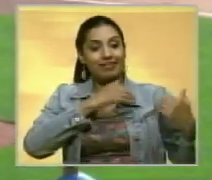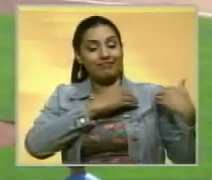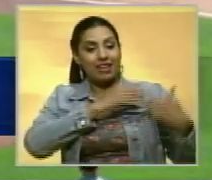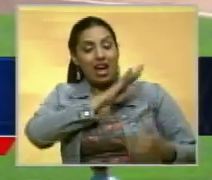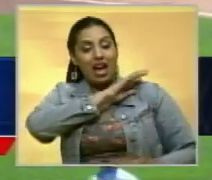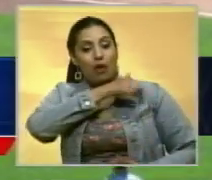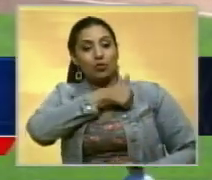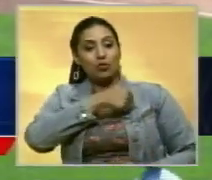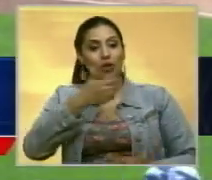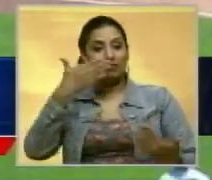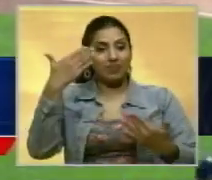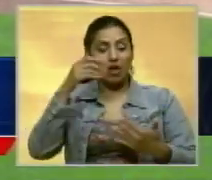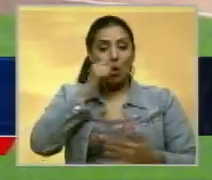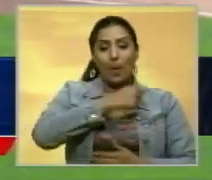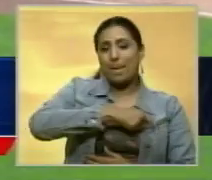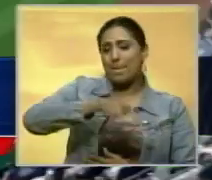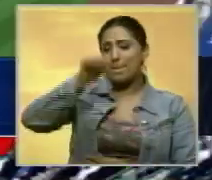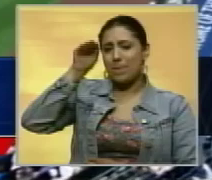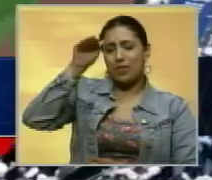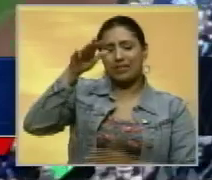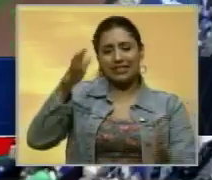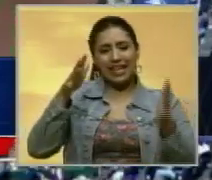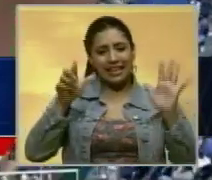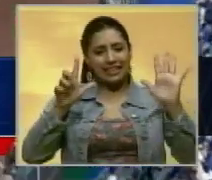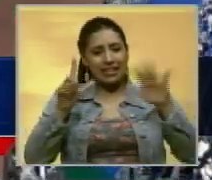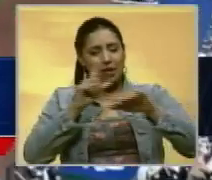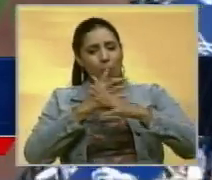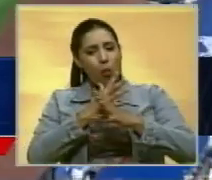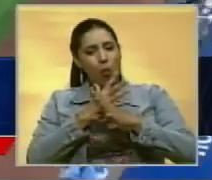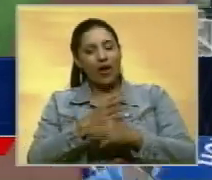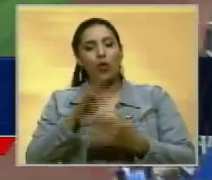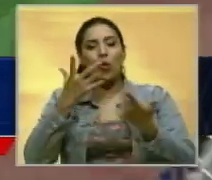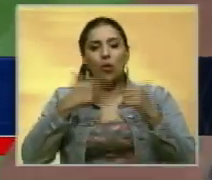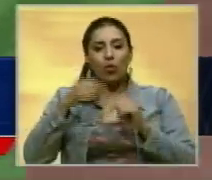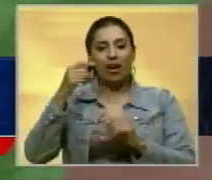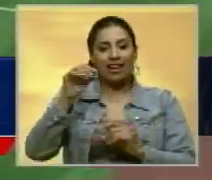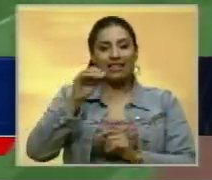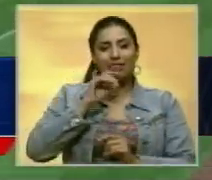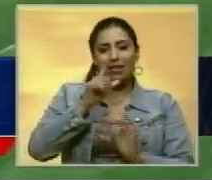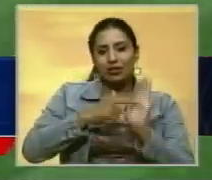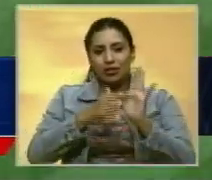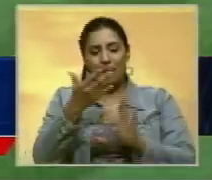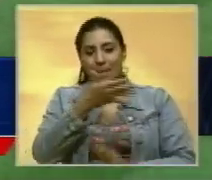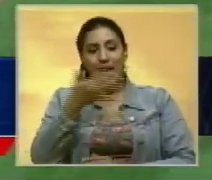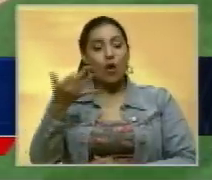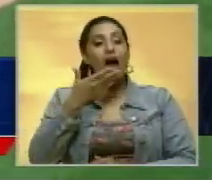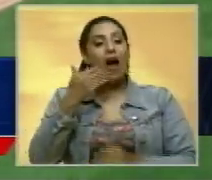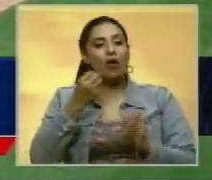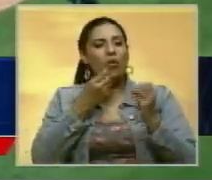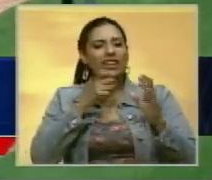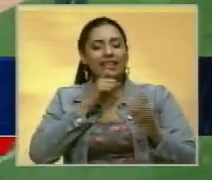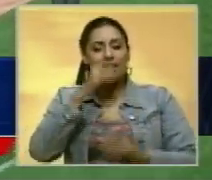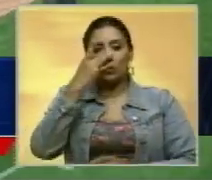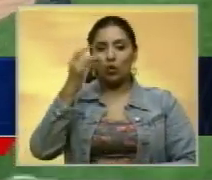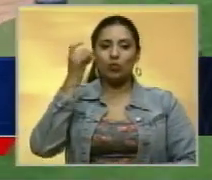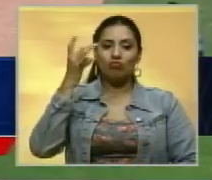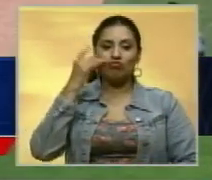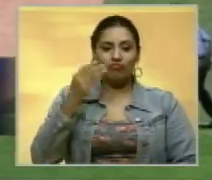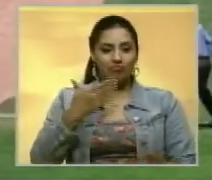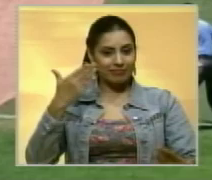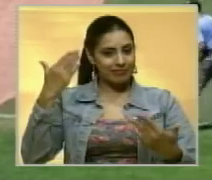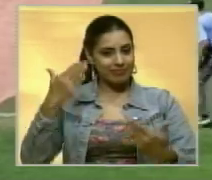Comanda a la tribu. Carlos Carrasco ganó el 7º juego de la temporada con los Indios de Cleveland. En breve los detalles con Tony